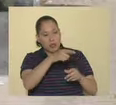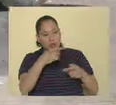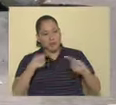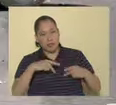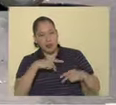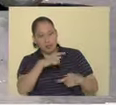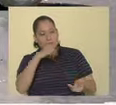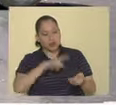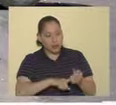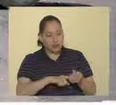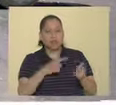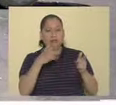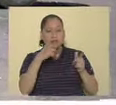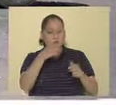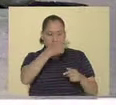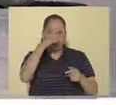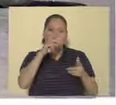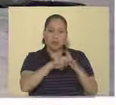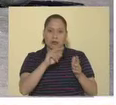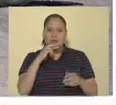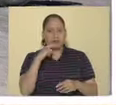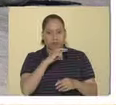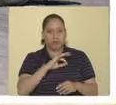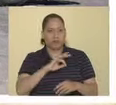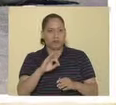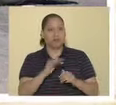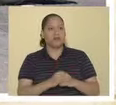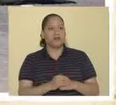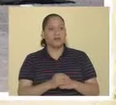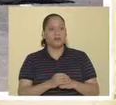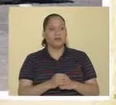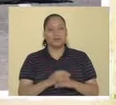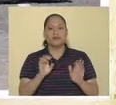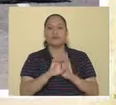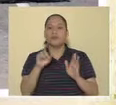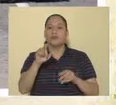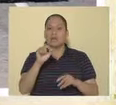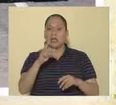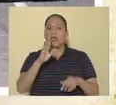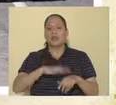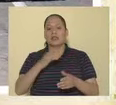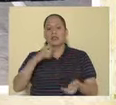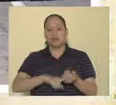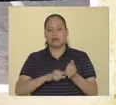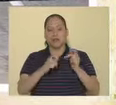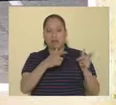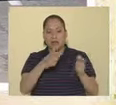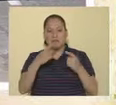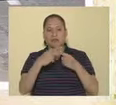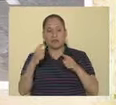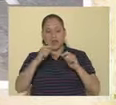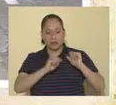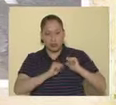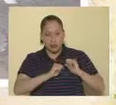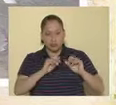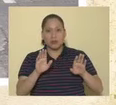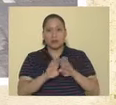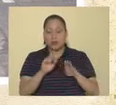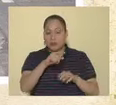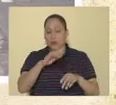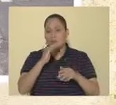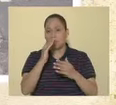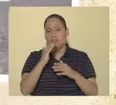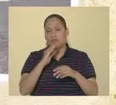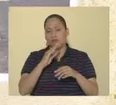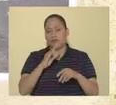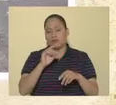que se ven involucrados en él. Como beligerantes, el aspecto totalmente militar, y sin que sea menos importante